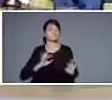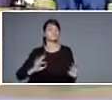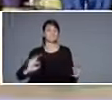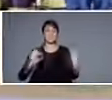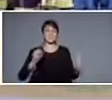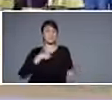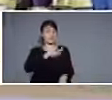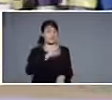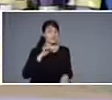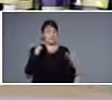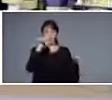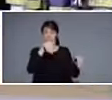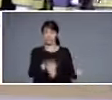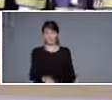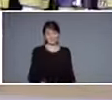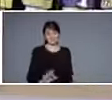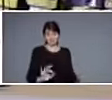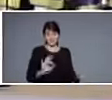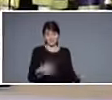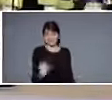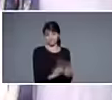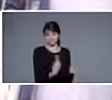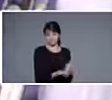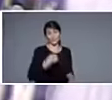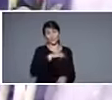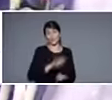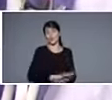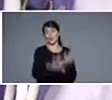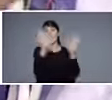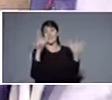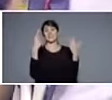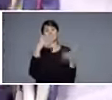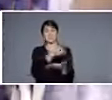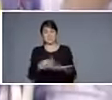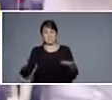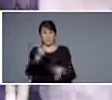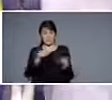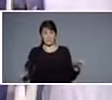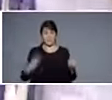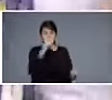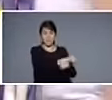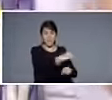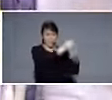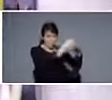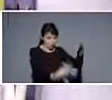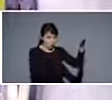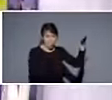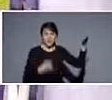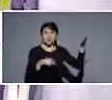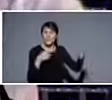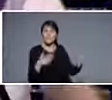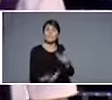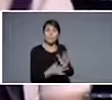España va mal, lo tenemos claro, 6 millones de parados, eso no hay como